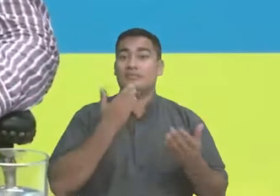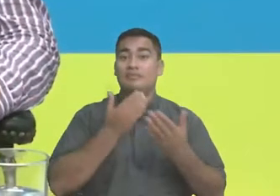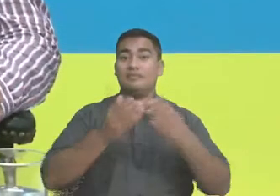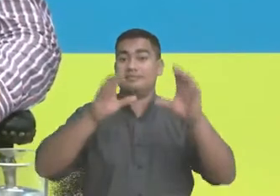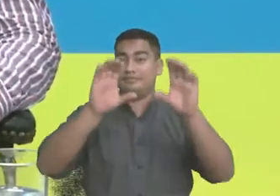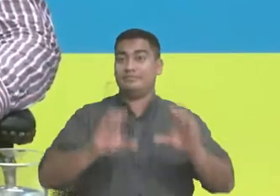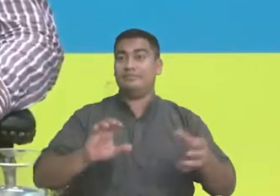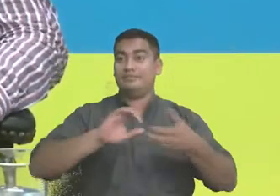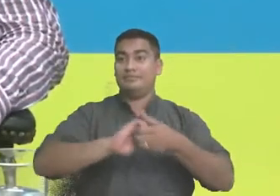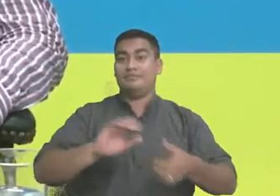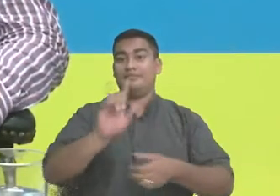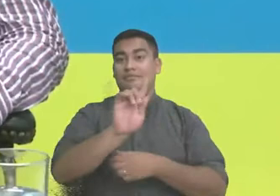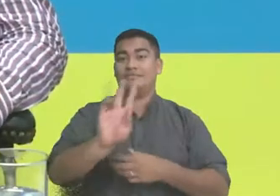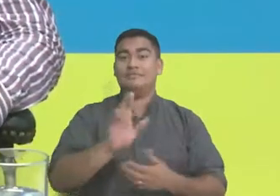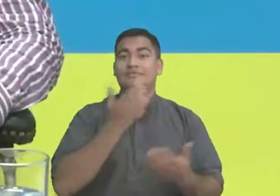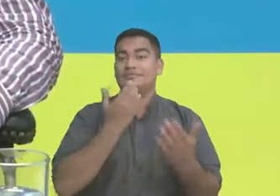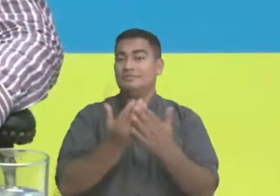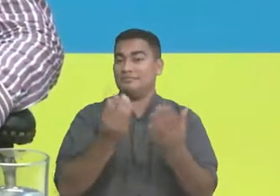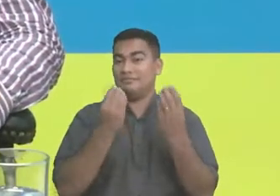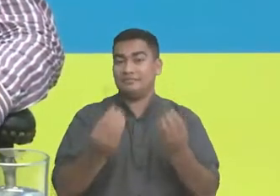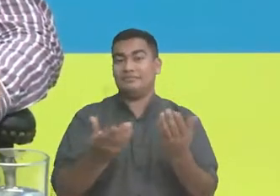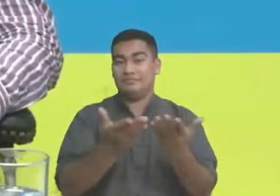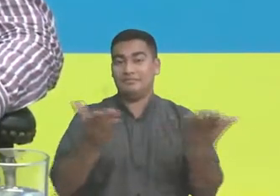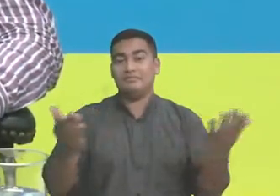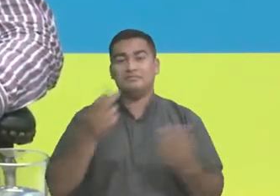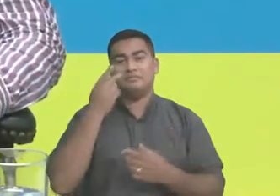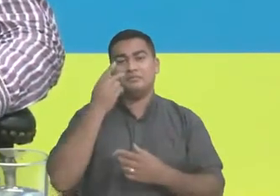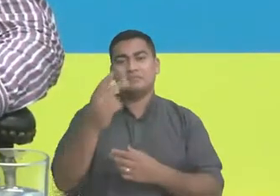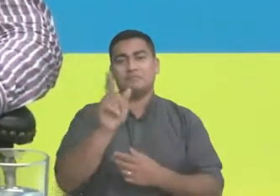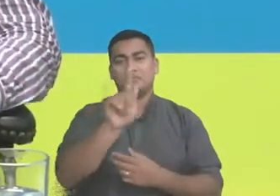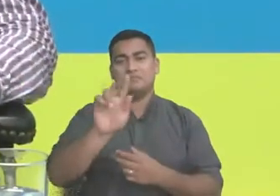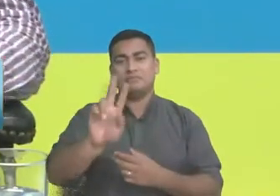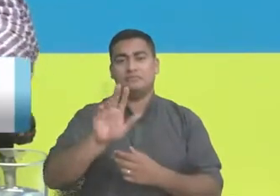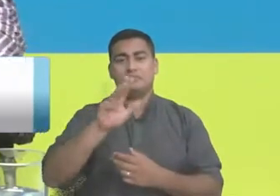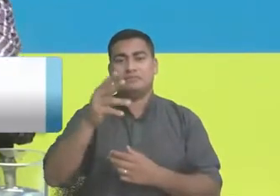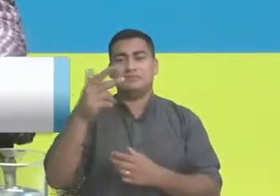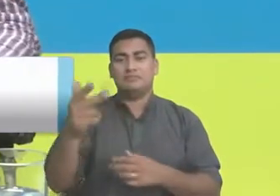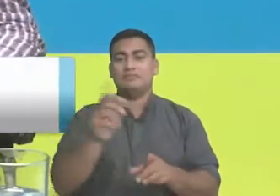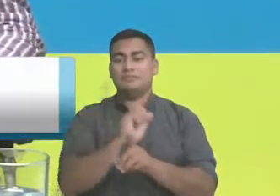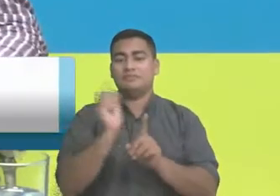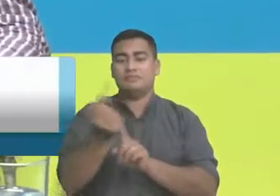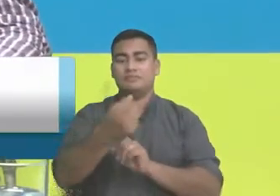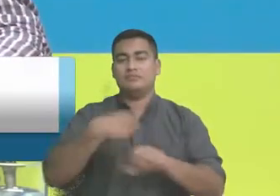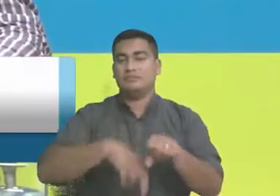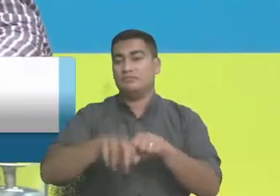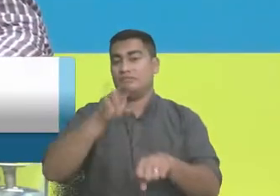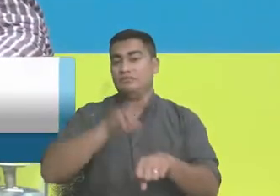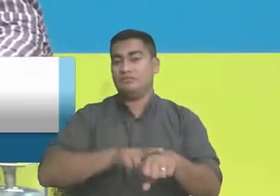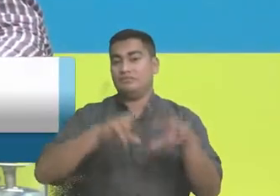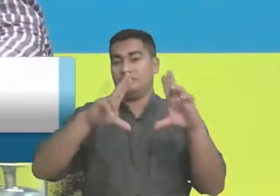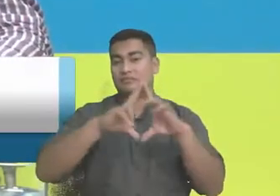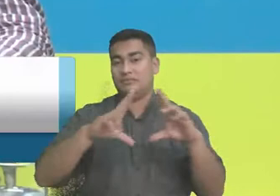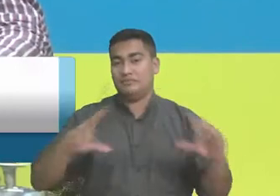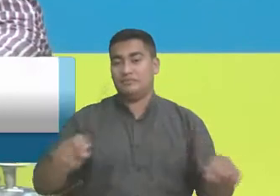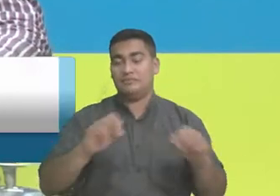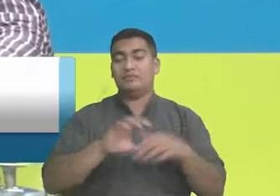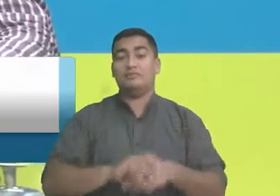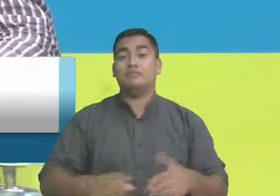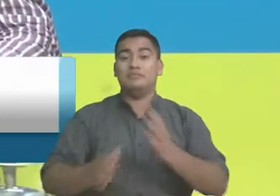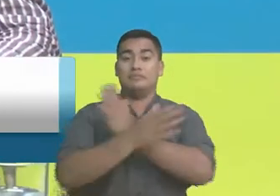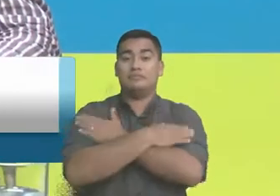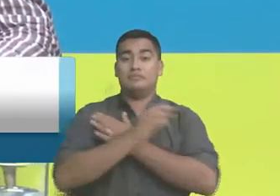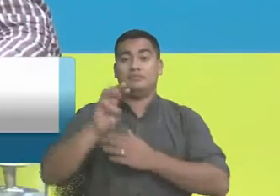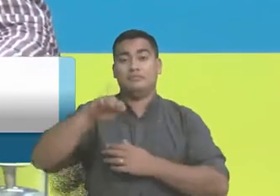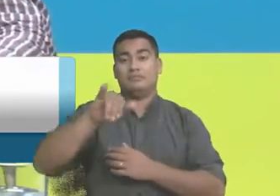Buenas tardes, amigos televidentes. Muchas gracias por su fiel sintonía. El canal 98, el canal parlamentario, el canal de la Asamblea Nacional. Les saluda